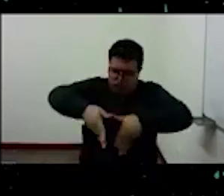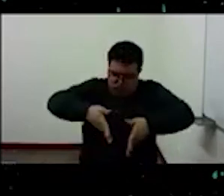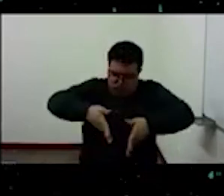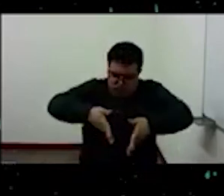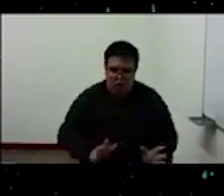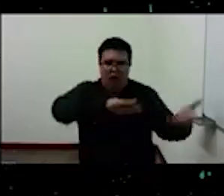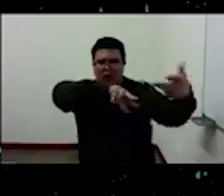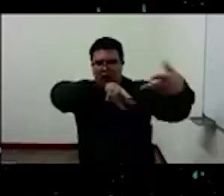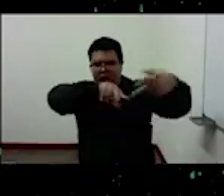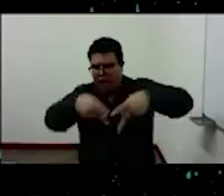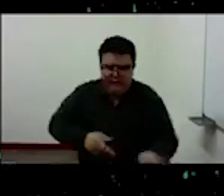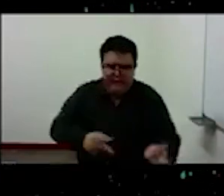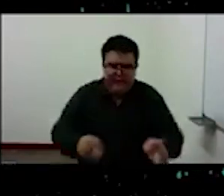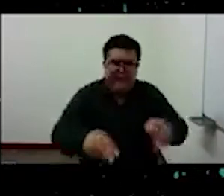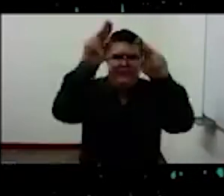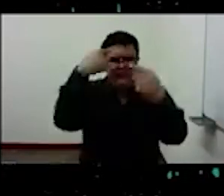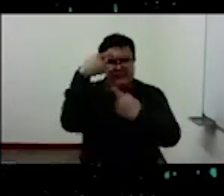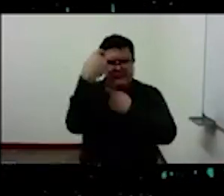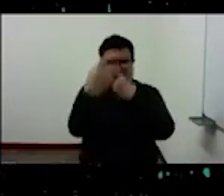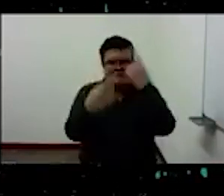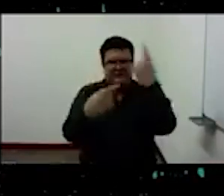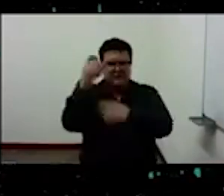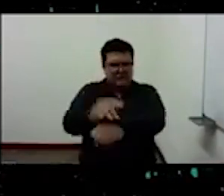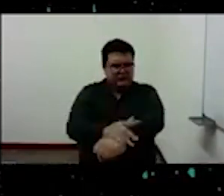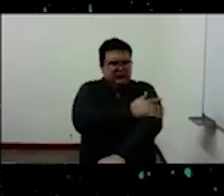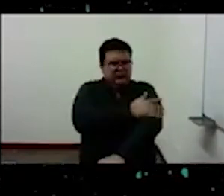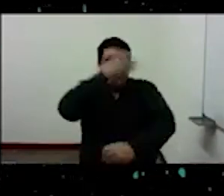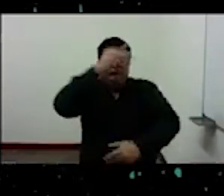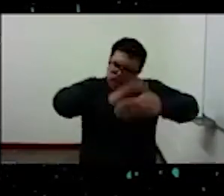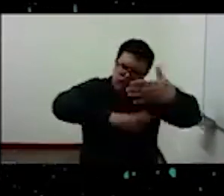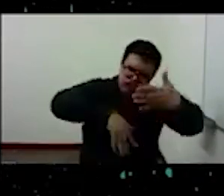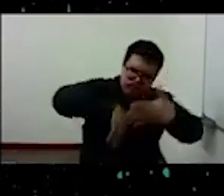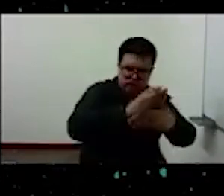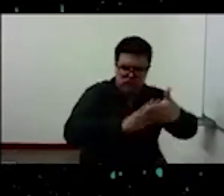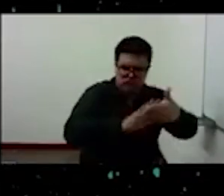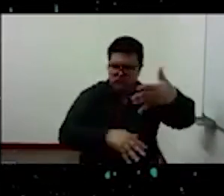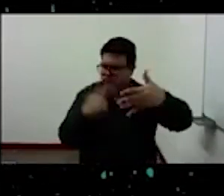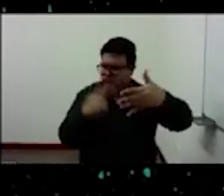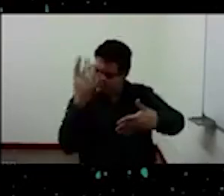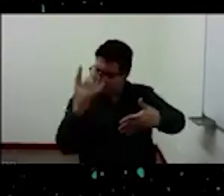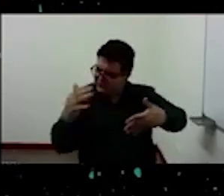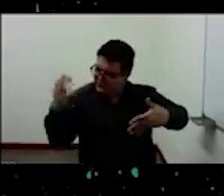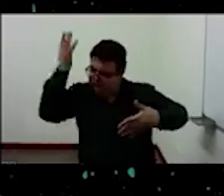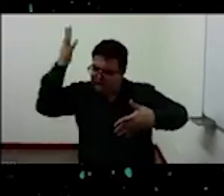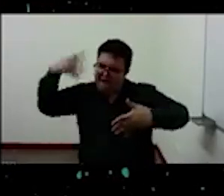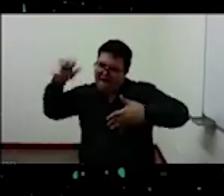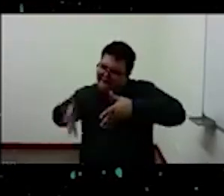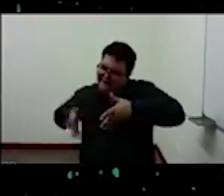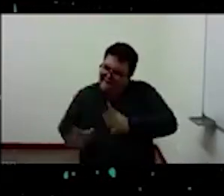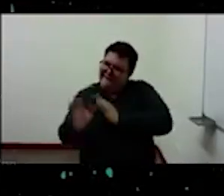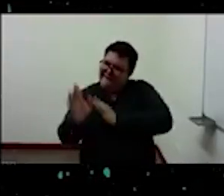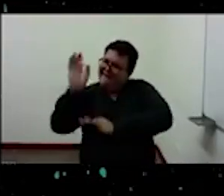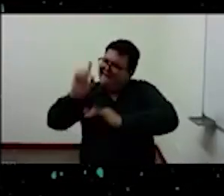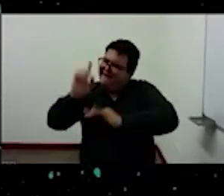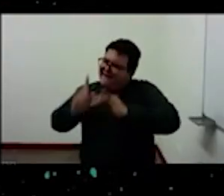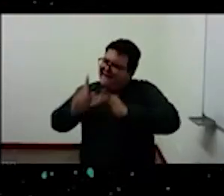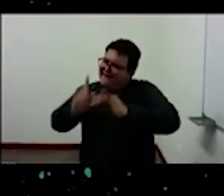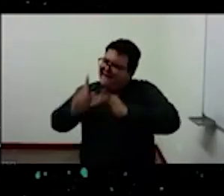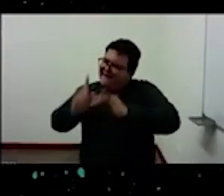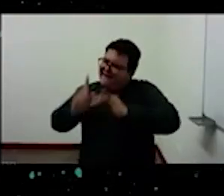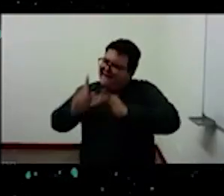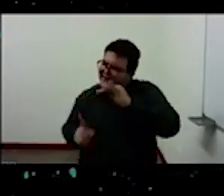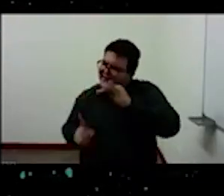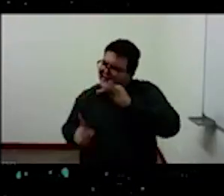pintor crea constantemente el mundo con una sensación que le viene de su nacimiento y hace de todo nacimiento la explosión